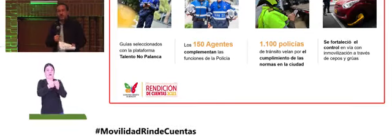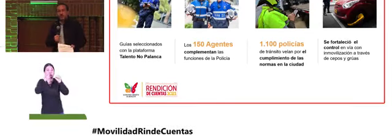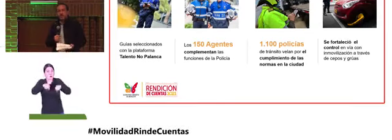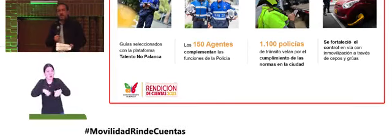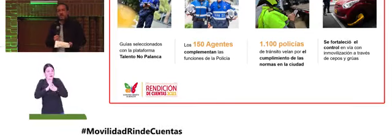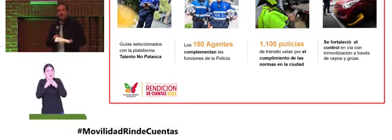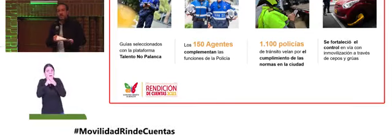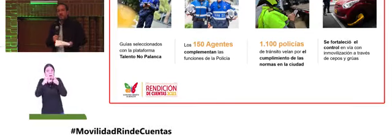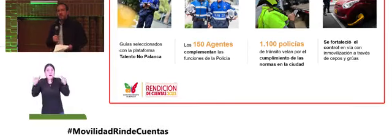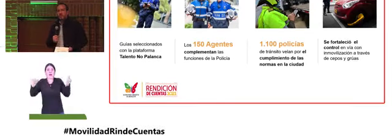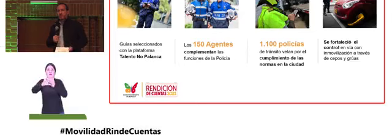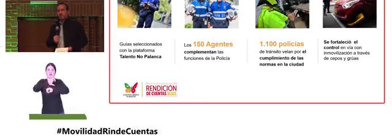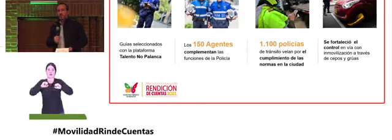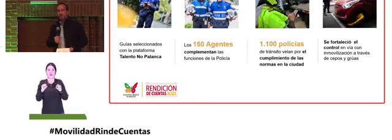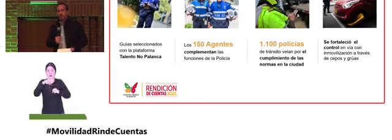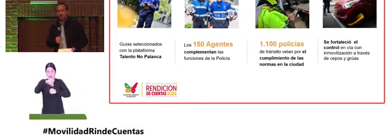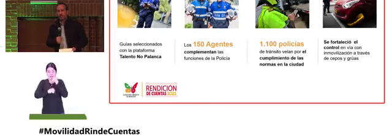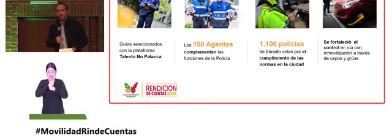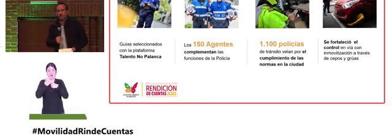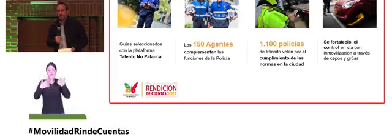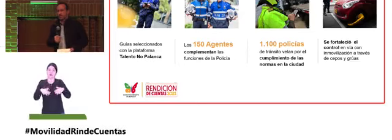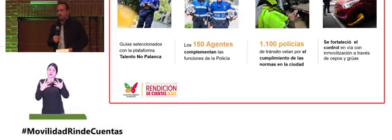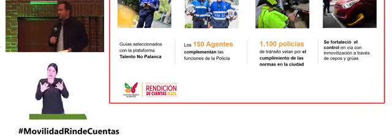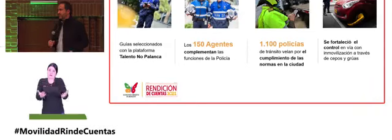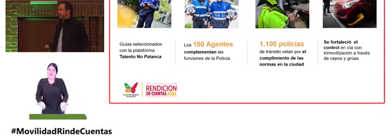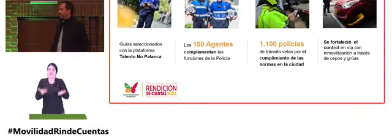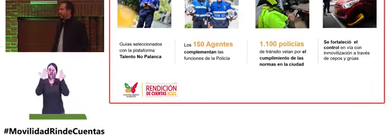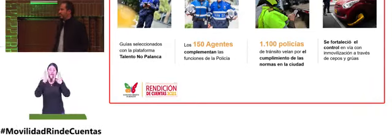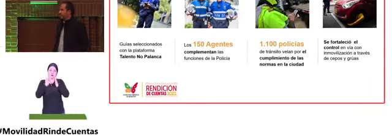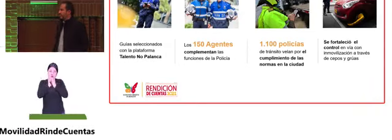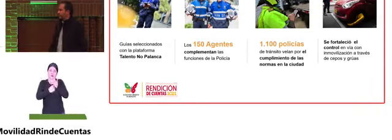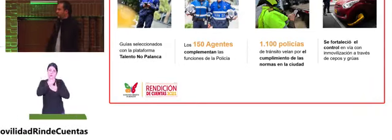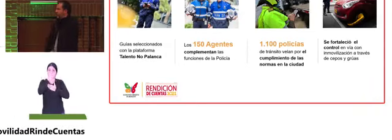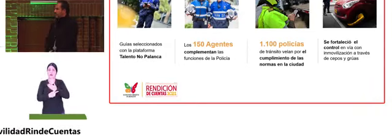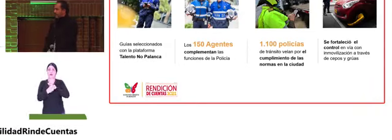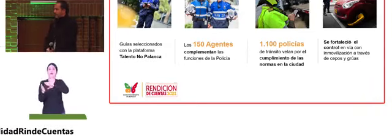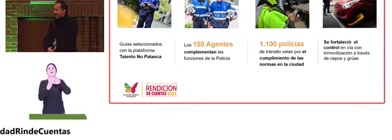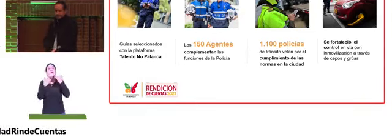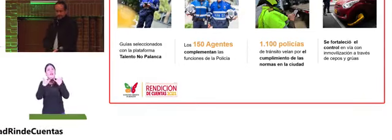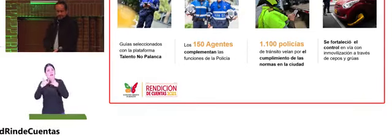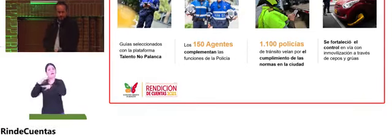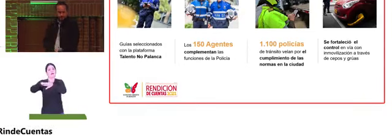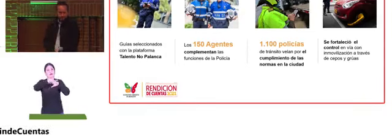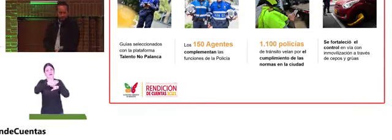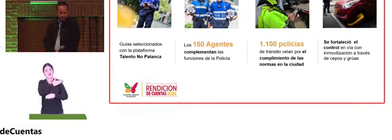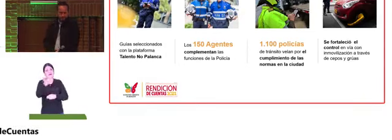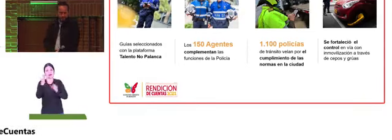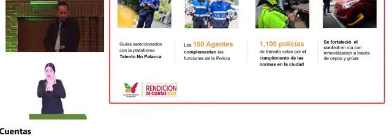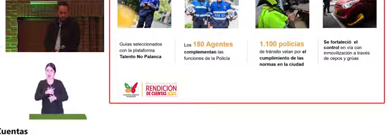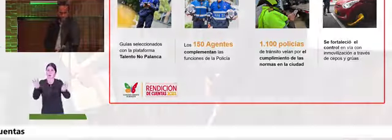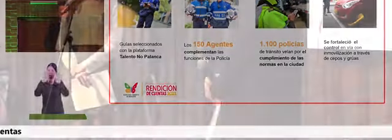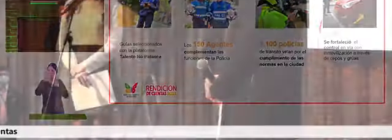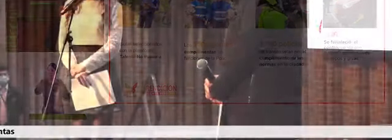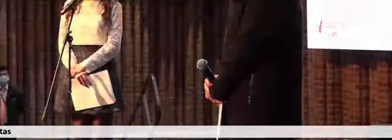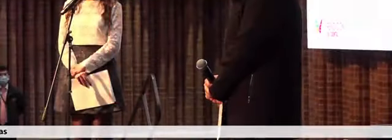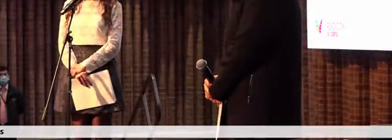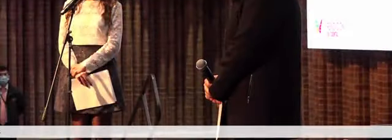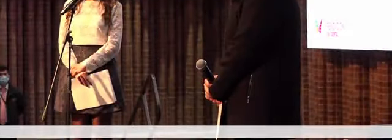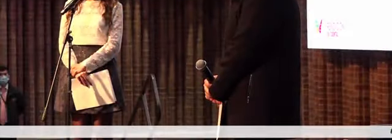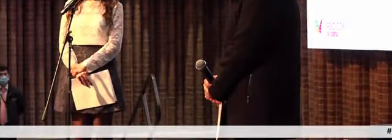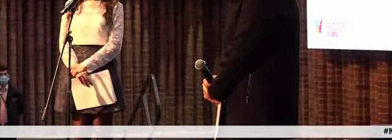durante este año tenemos una apuesta importante sobre este proyecto. Así que la invitación es a ponernos en los zapatos de las personas que